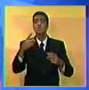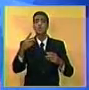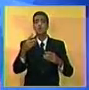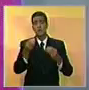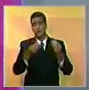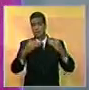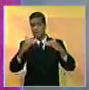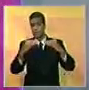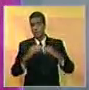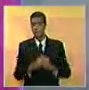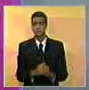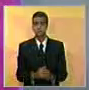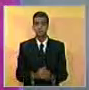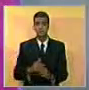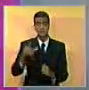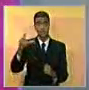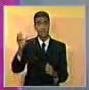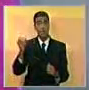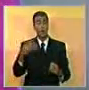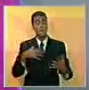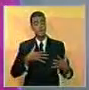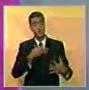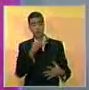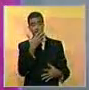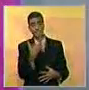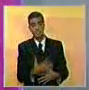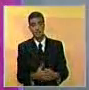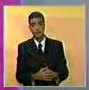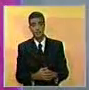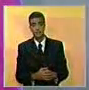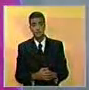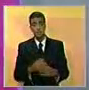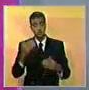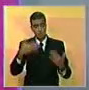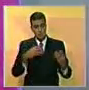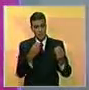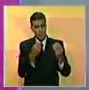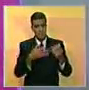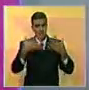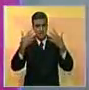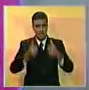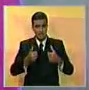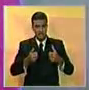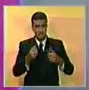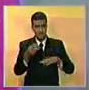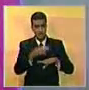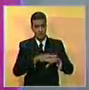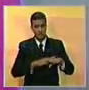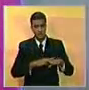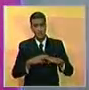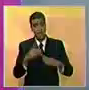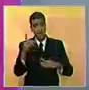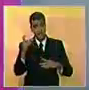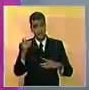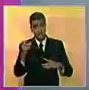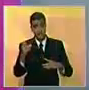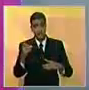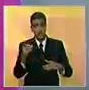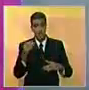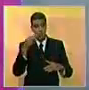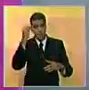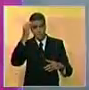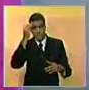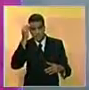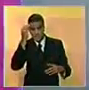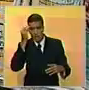información. Hola, muy buenas tardes. Con respecto al precio de la leche, Fedecámaras considera que esa medida gubernamental era necesaria, tomando en consideración